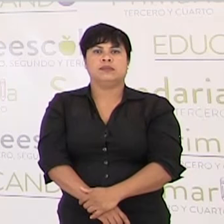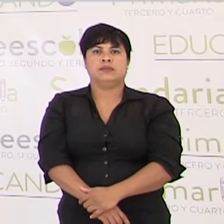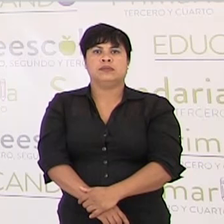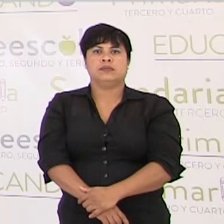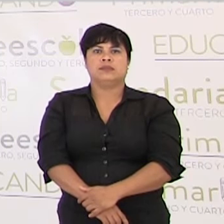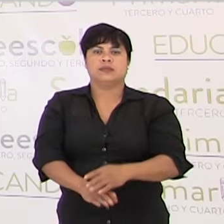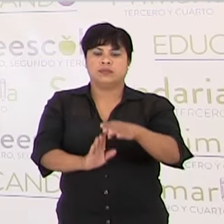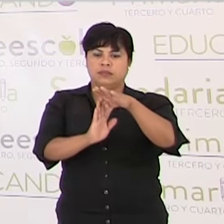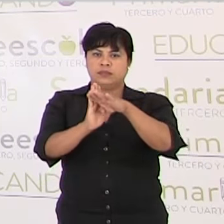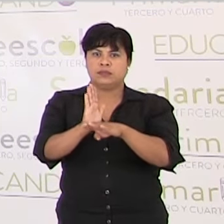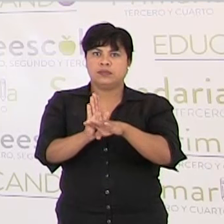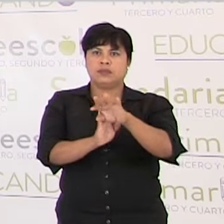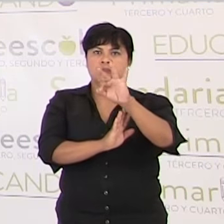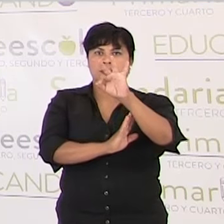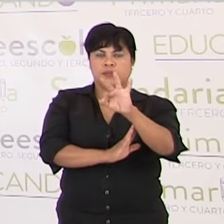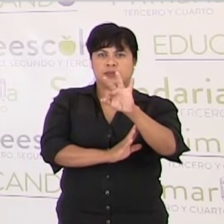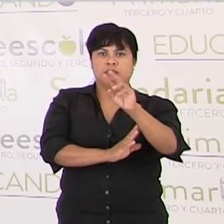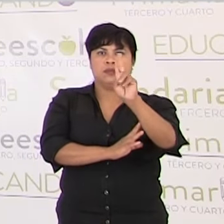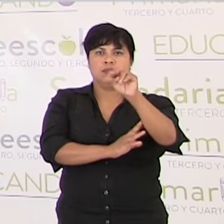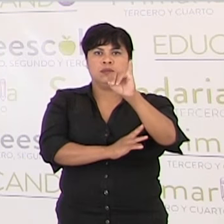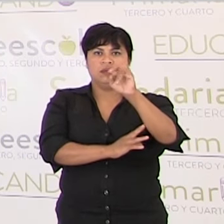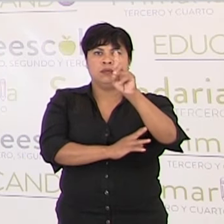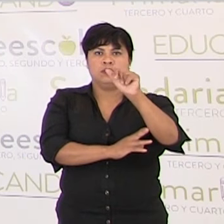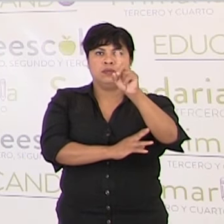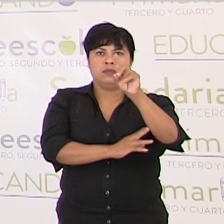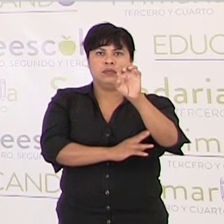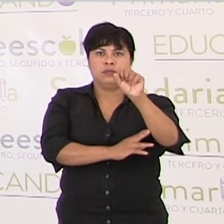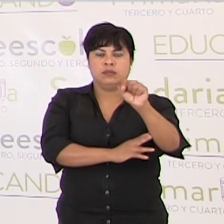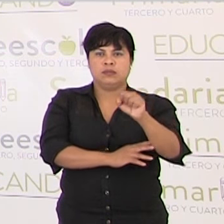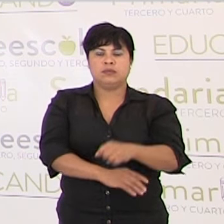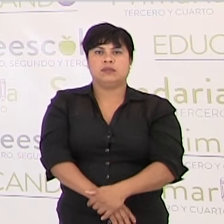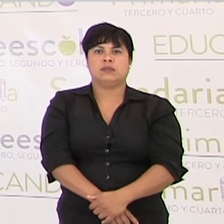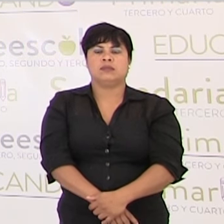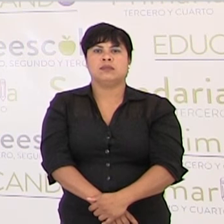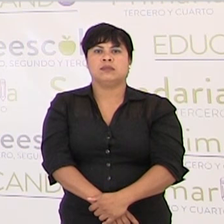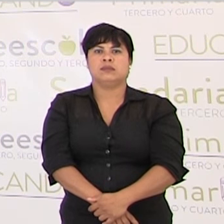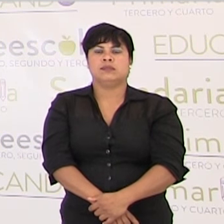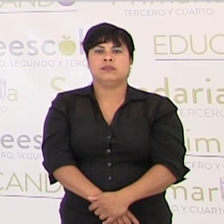disminuido en 3 unidades. ¿Sí?